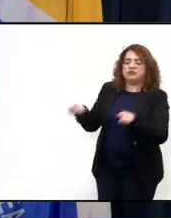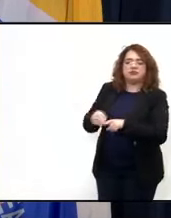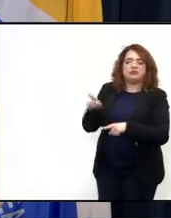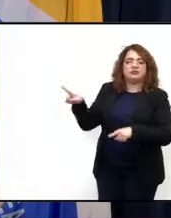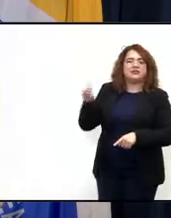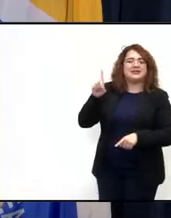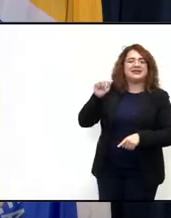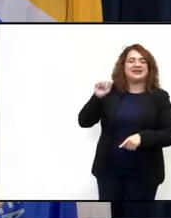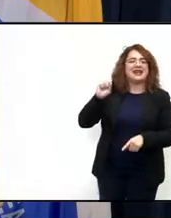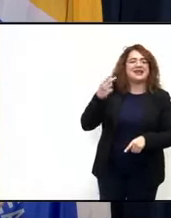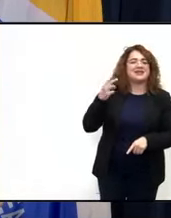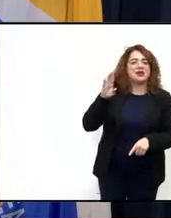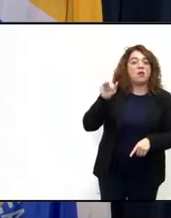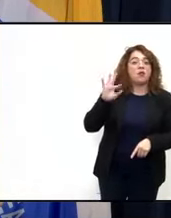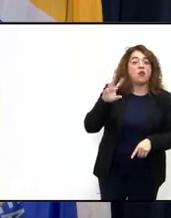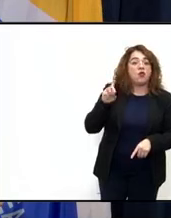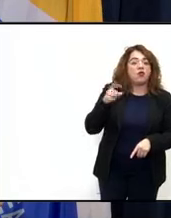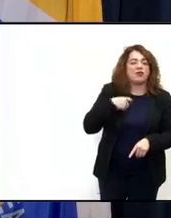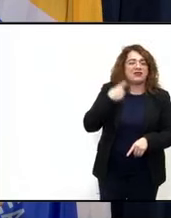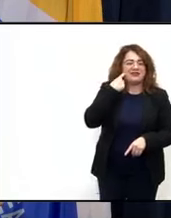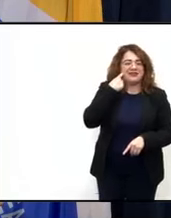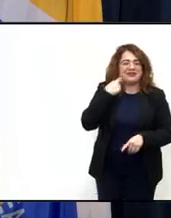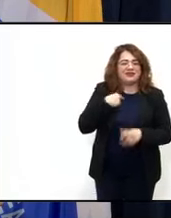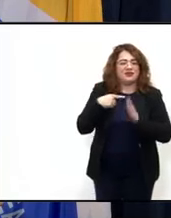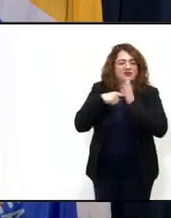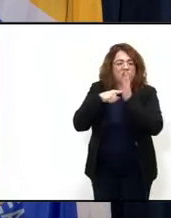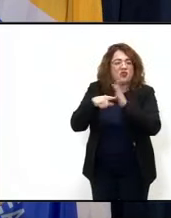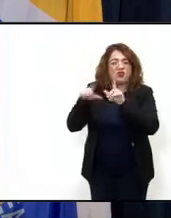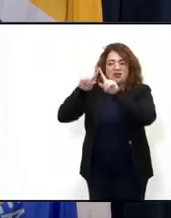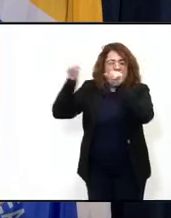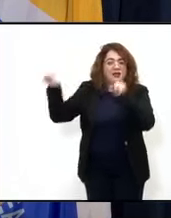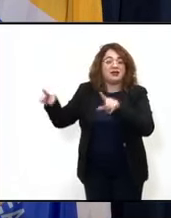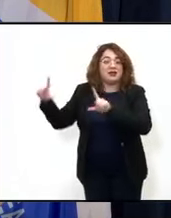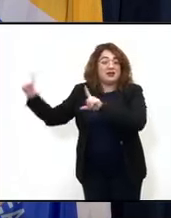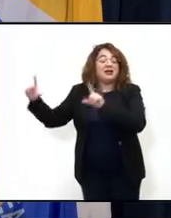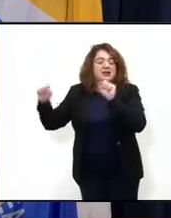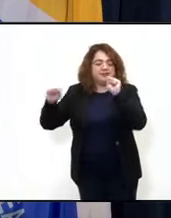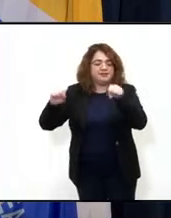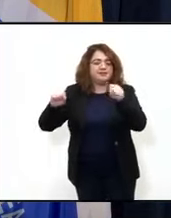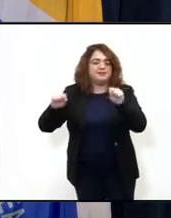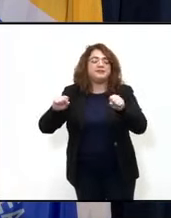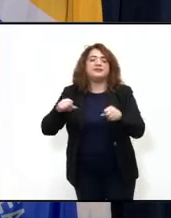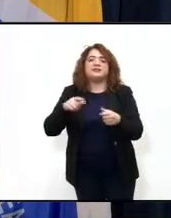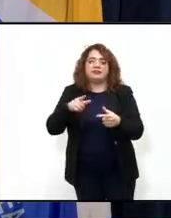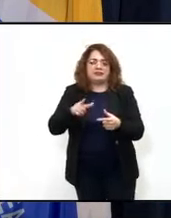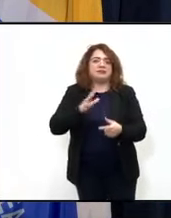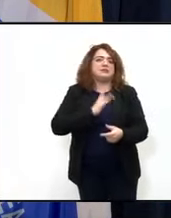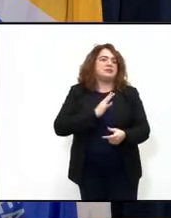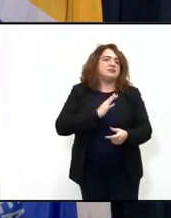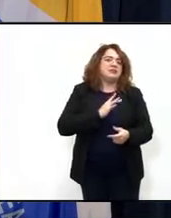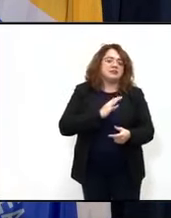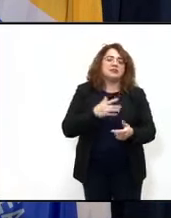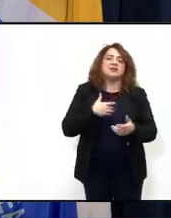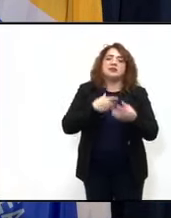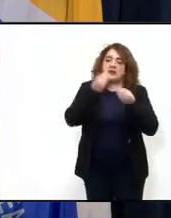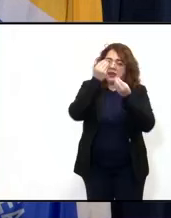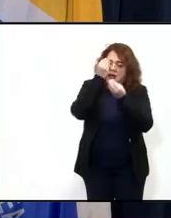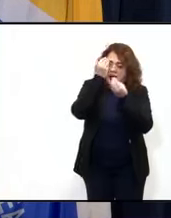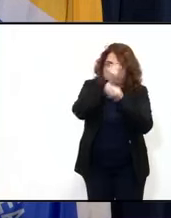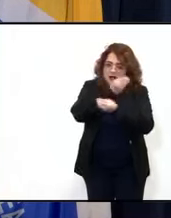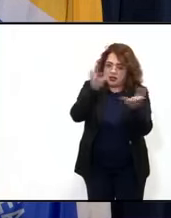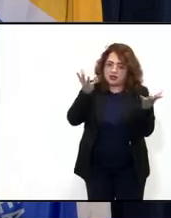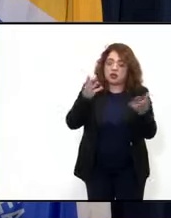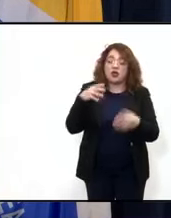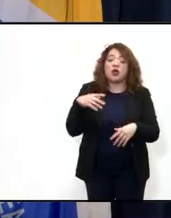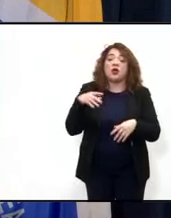poder guiarlos a través de ese nuevo panel que está disponible. De nuevo, les repito, el